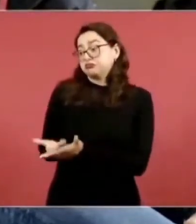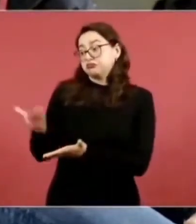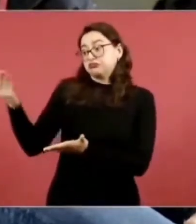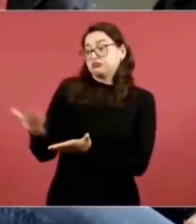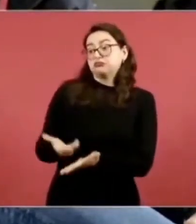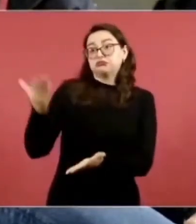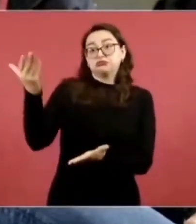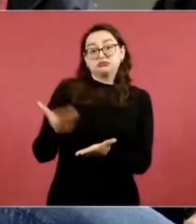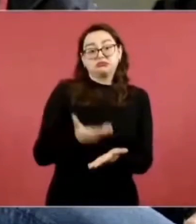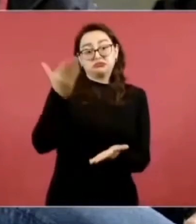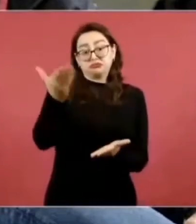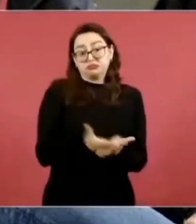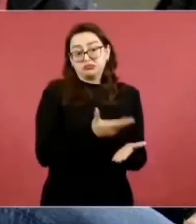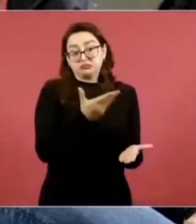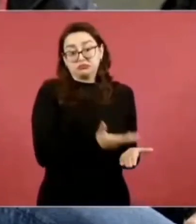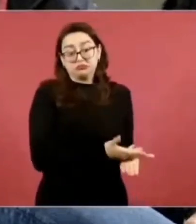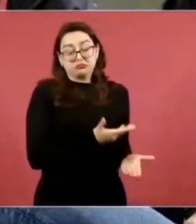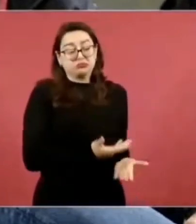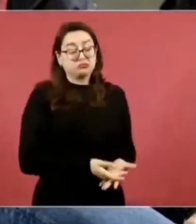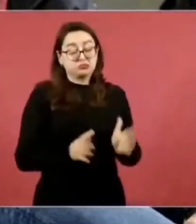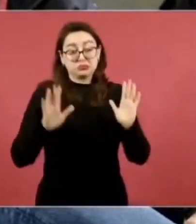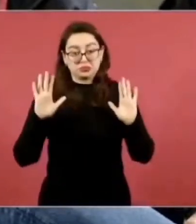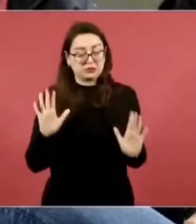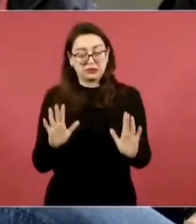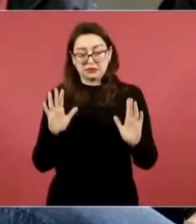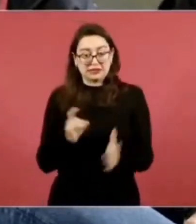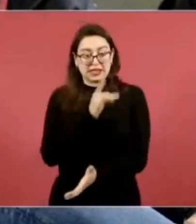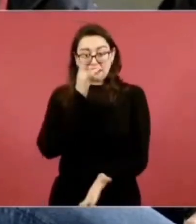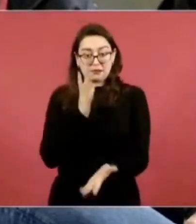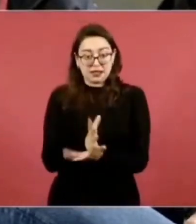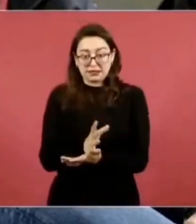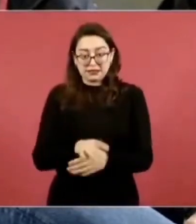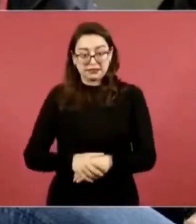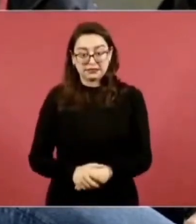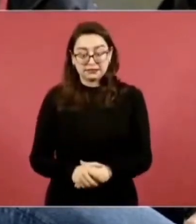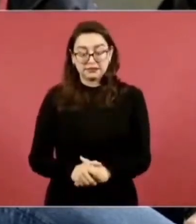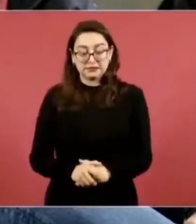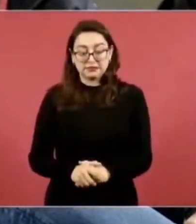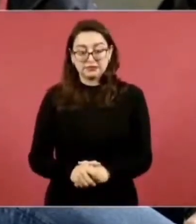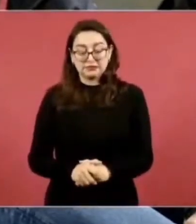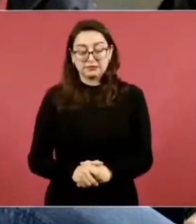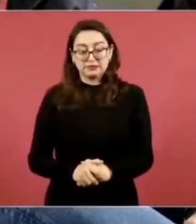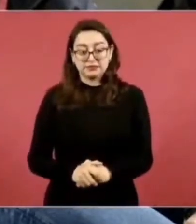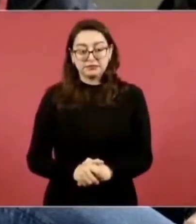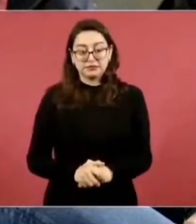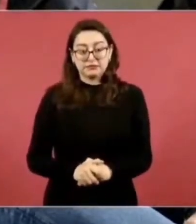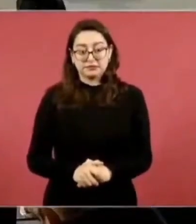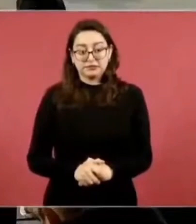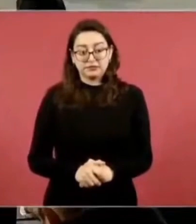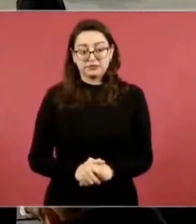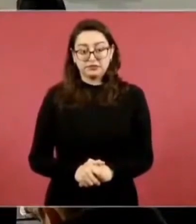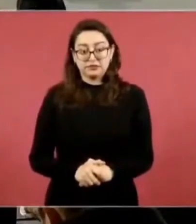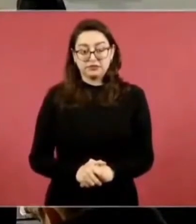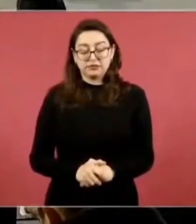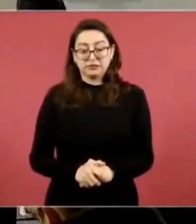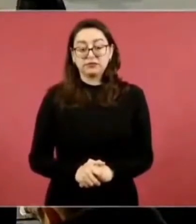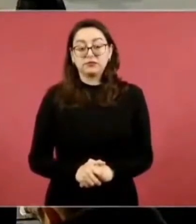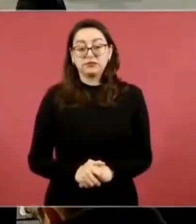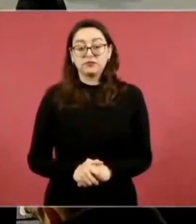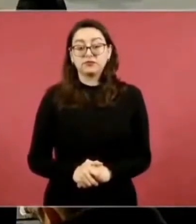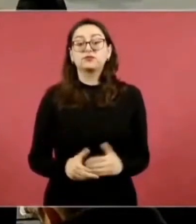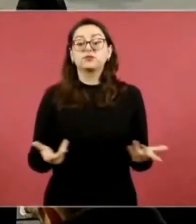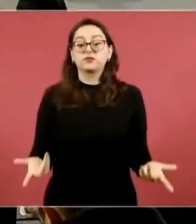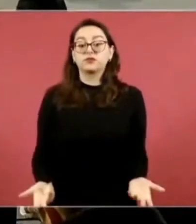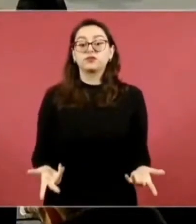estaban registrando entidad por entidad federativa. No es gratis que